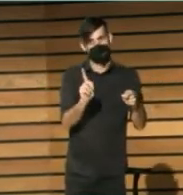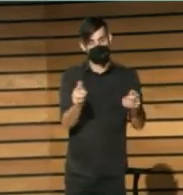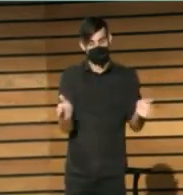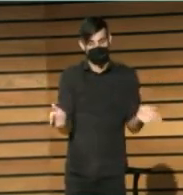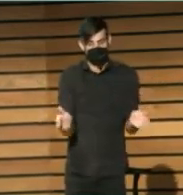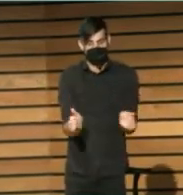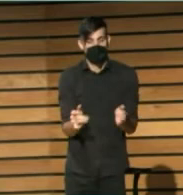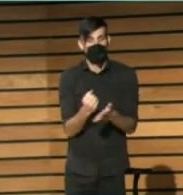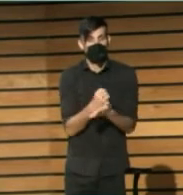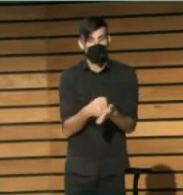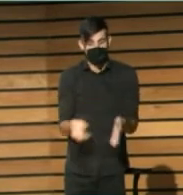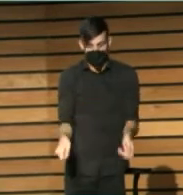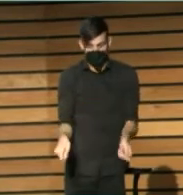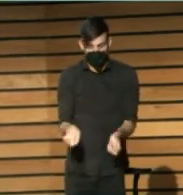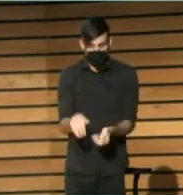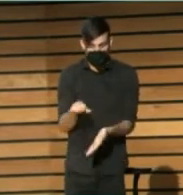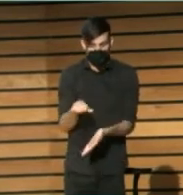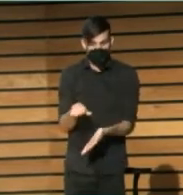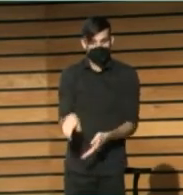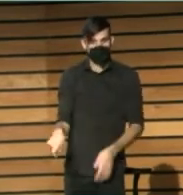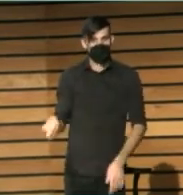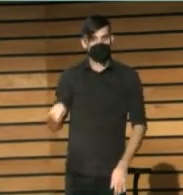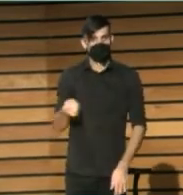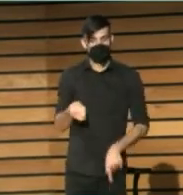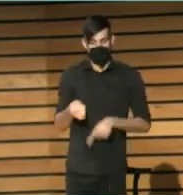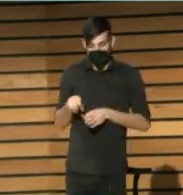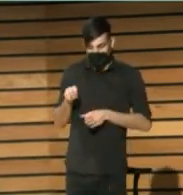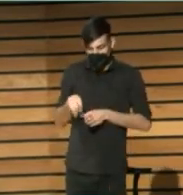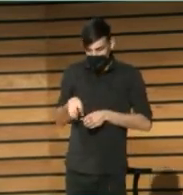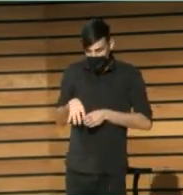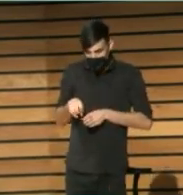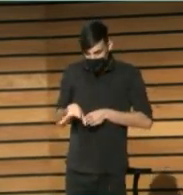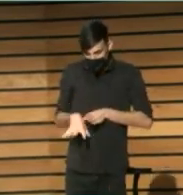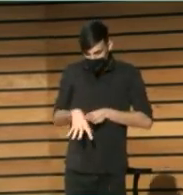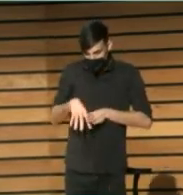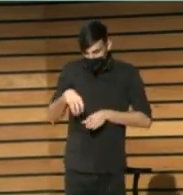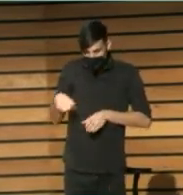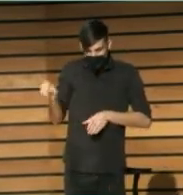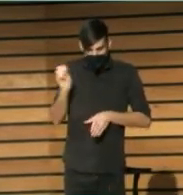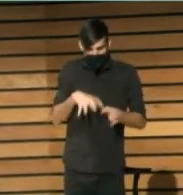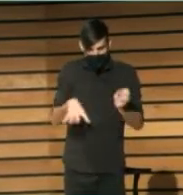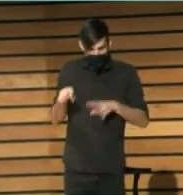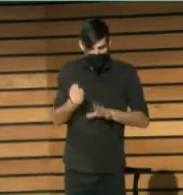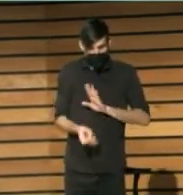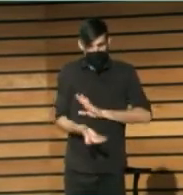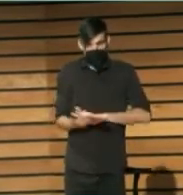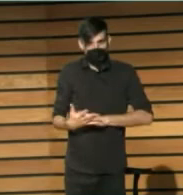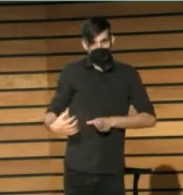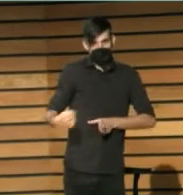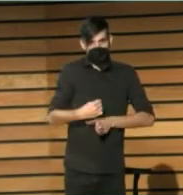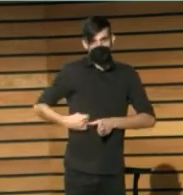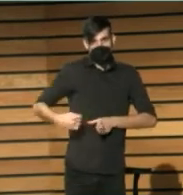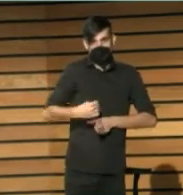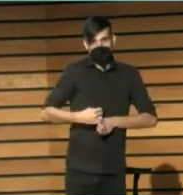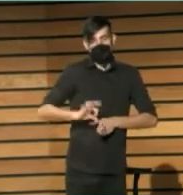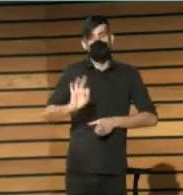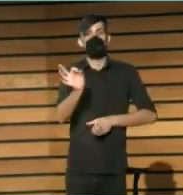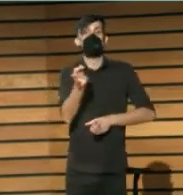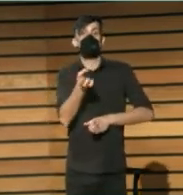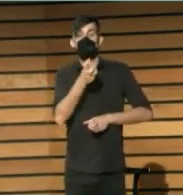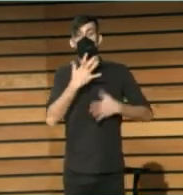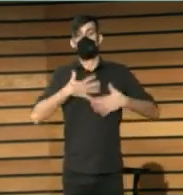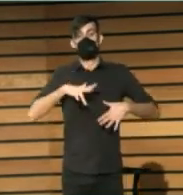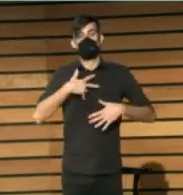farmacia, con cuatro cosas que luego, conjuntadas, daban un potaje o lo que hubiera sido ropa vieja